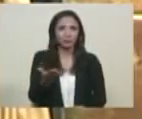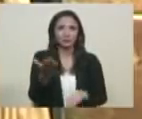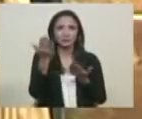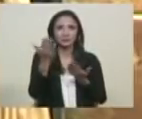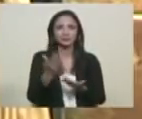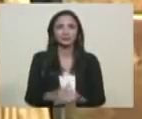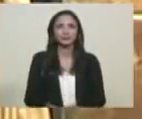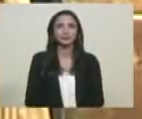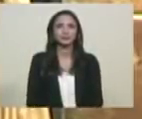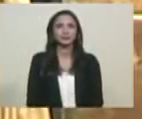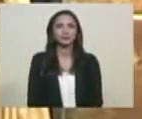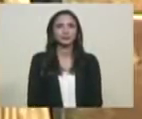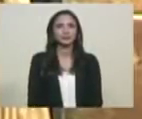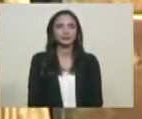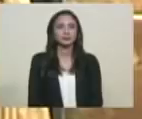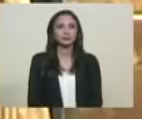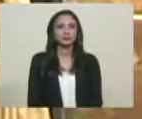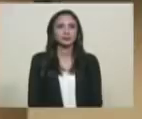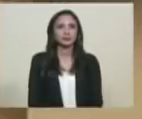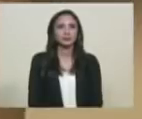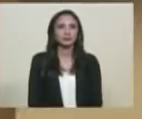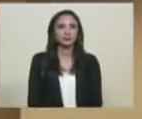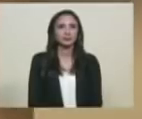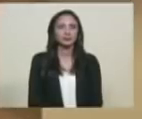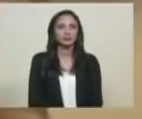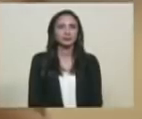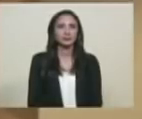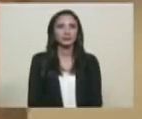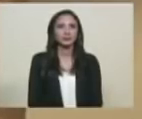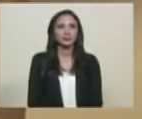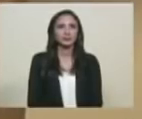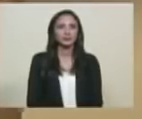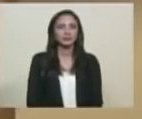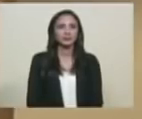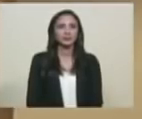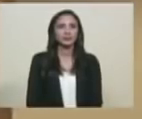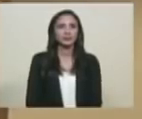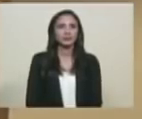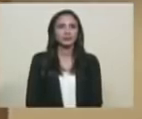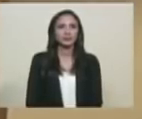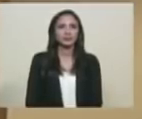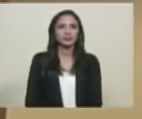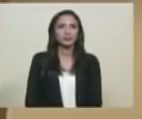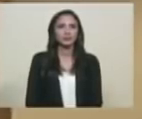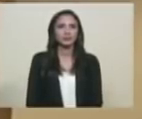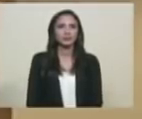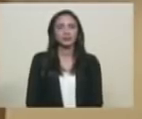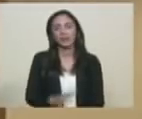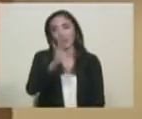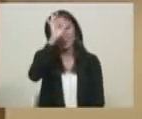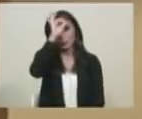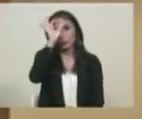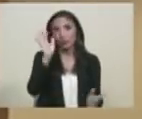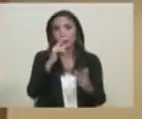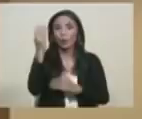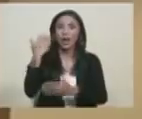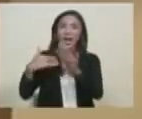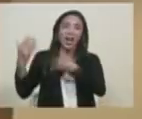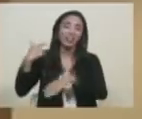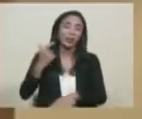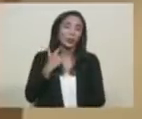real venezolano. No sé si ustedes tienen previsto que vuelva la puya, la locha y el medio.